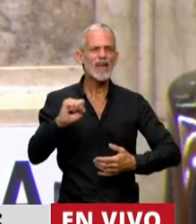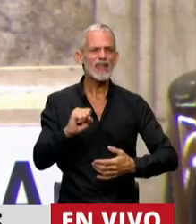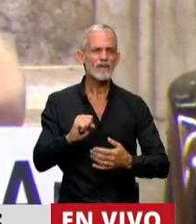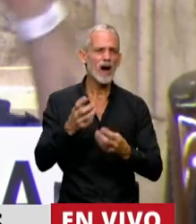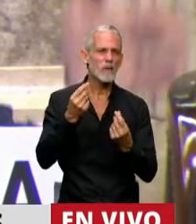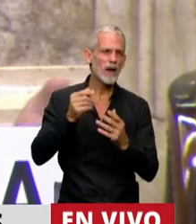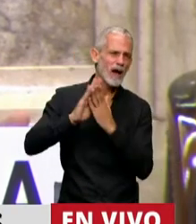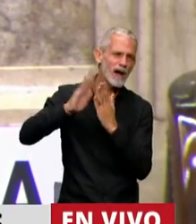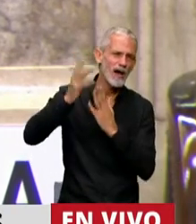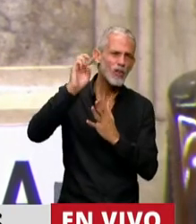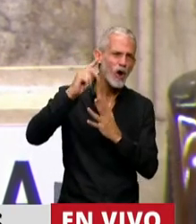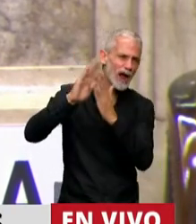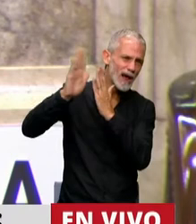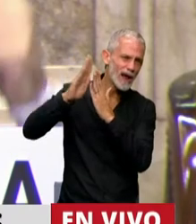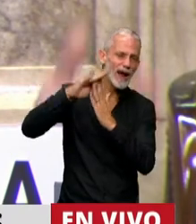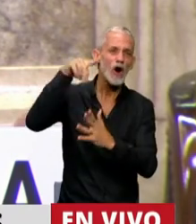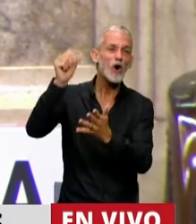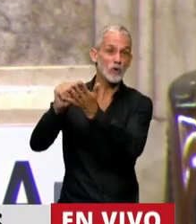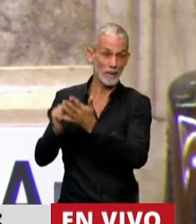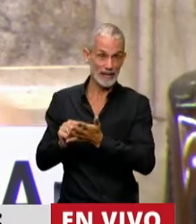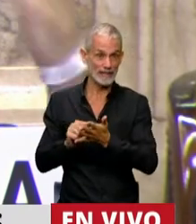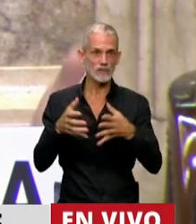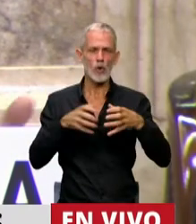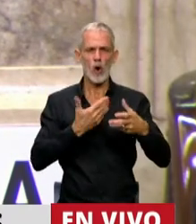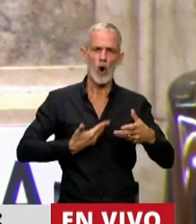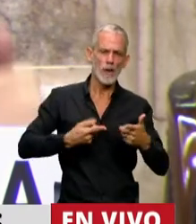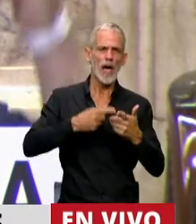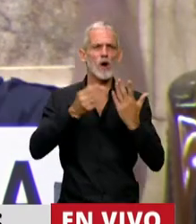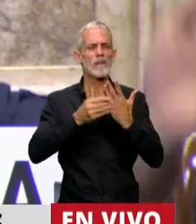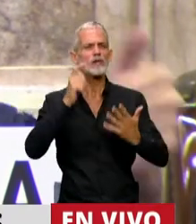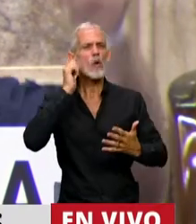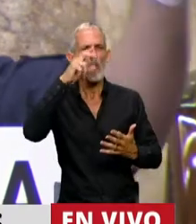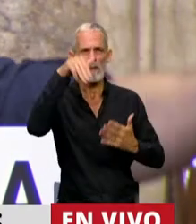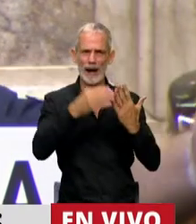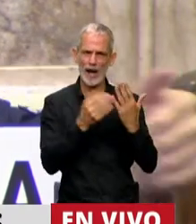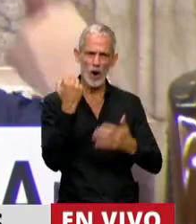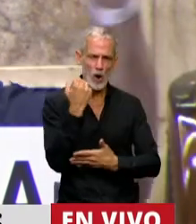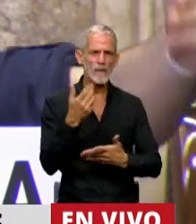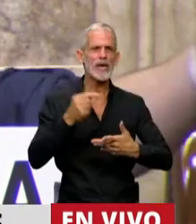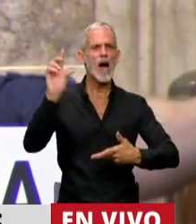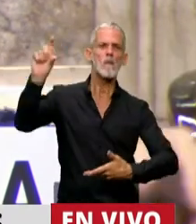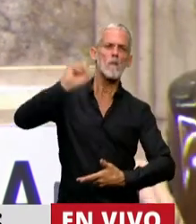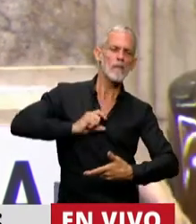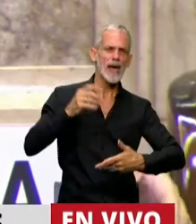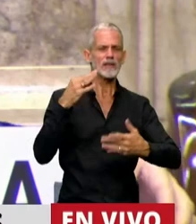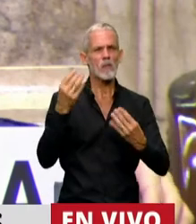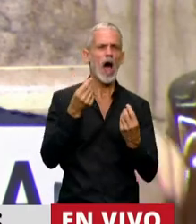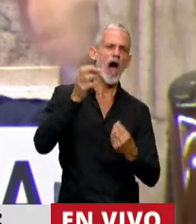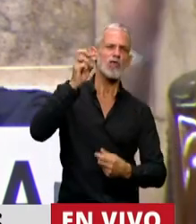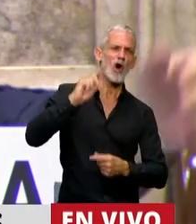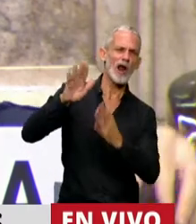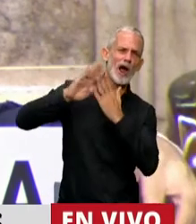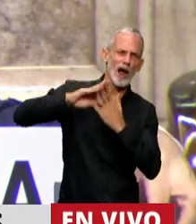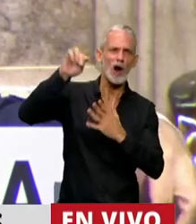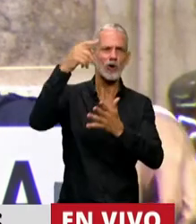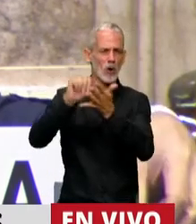la fuga de capitales, lo escuchamos permanentemente decir a los miembros del oficialismo, el ministro Guzmán, se utilizó el crédito del FMI, etcétera, para la fuga de capitales,